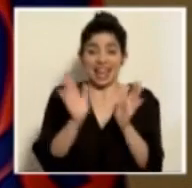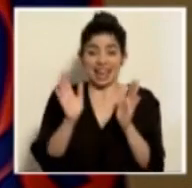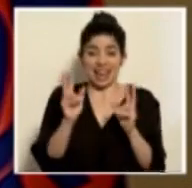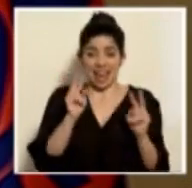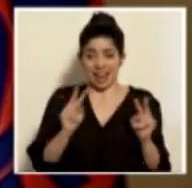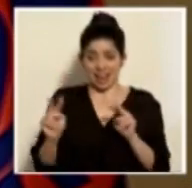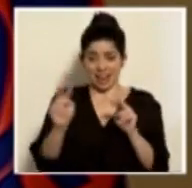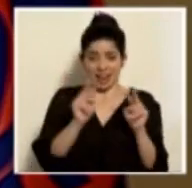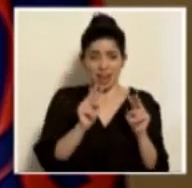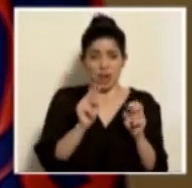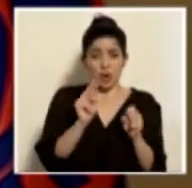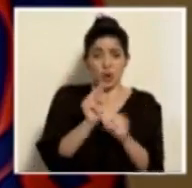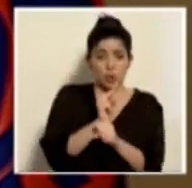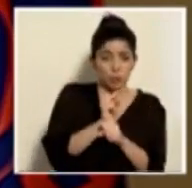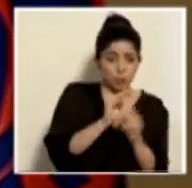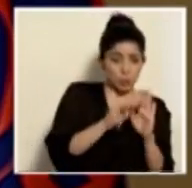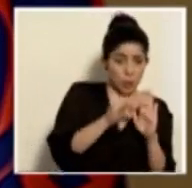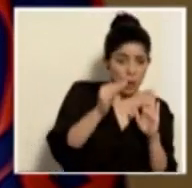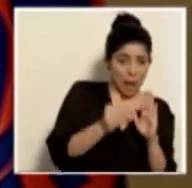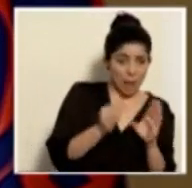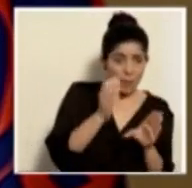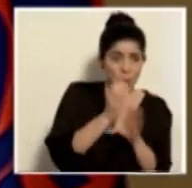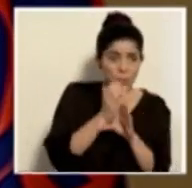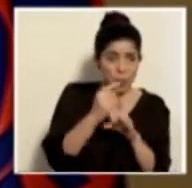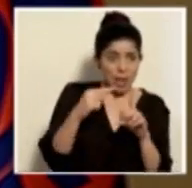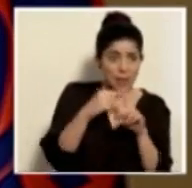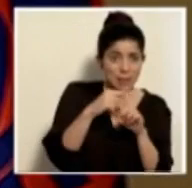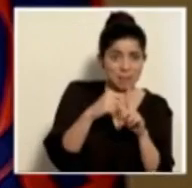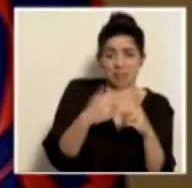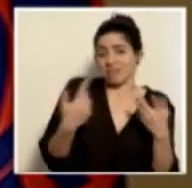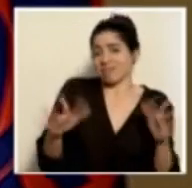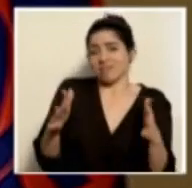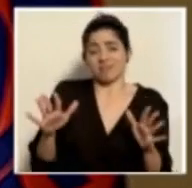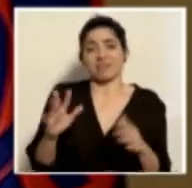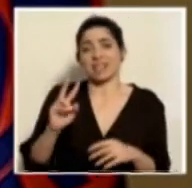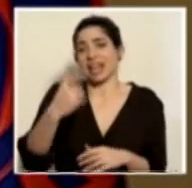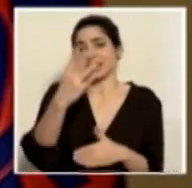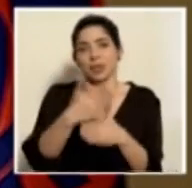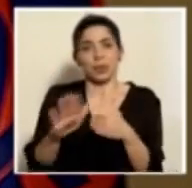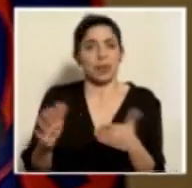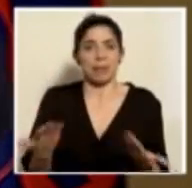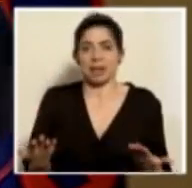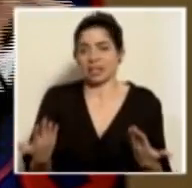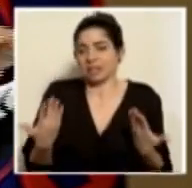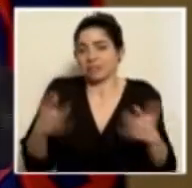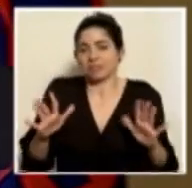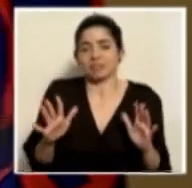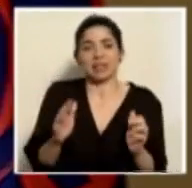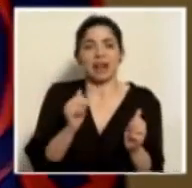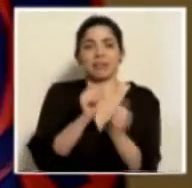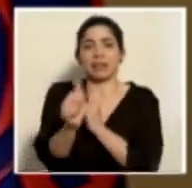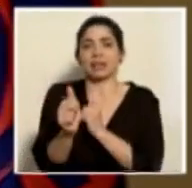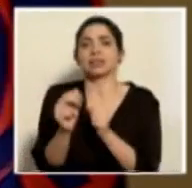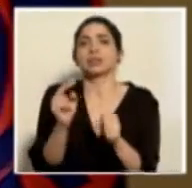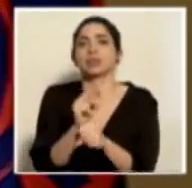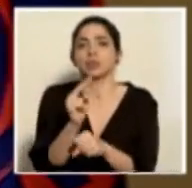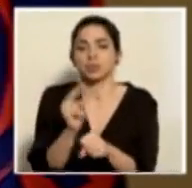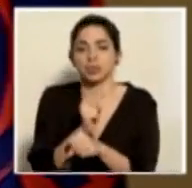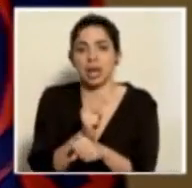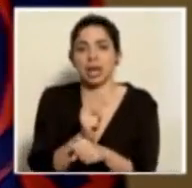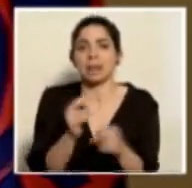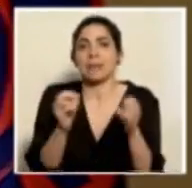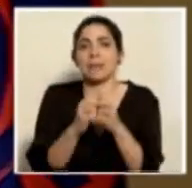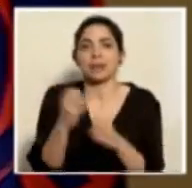la utilización de camas de cuidados intermedios, ya estamos en la segunda fase. O sea, ya estamos apoyándonos